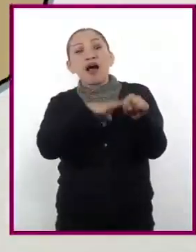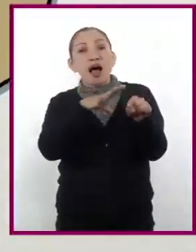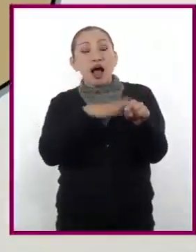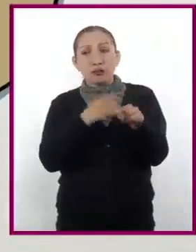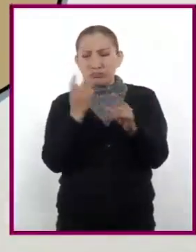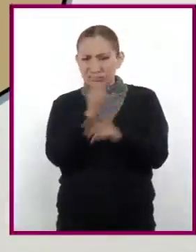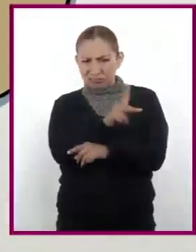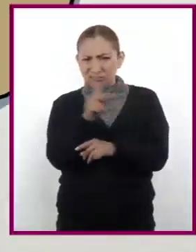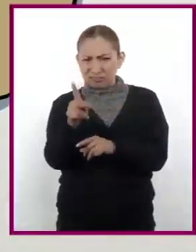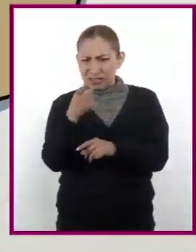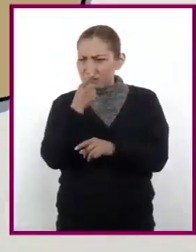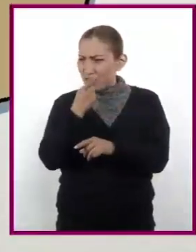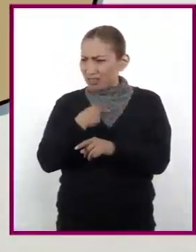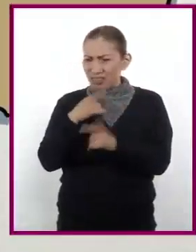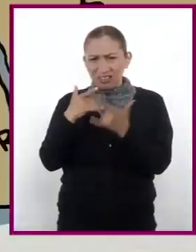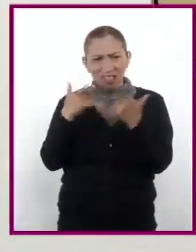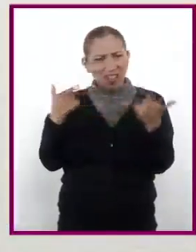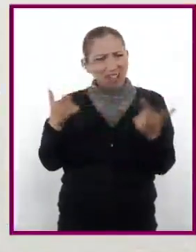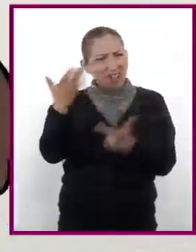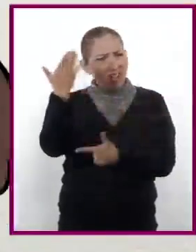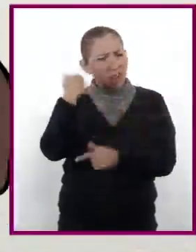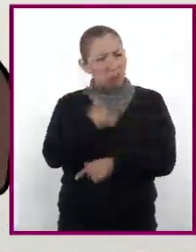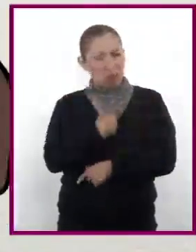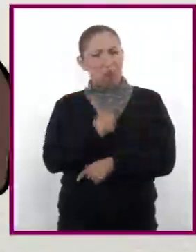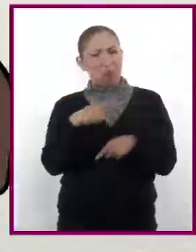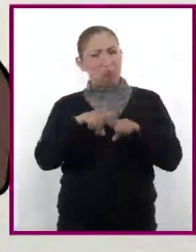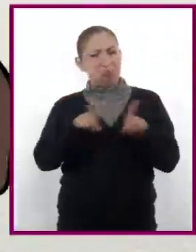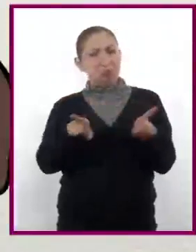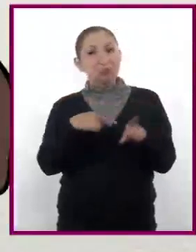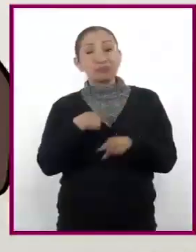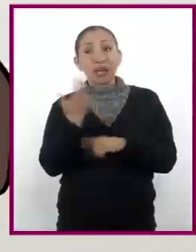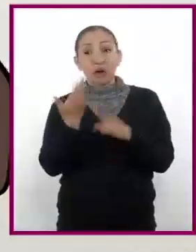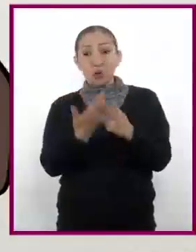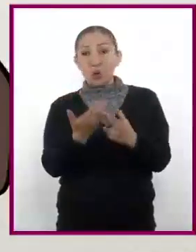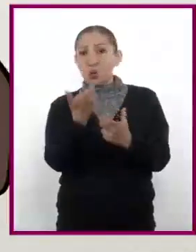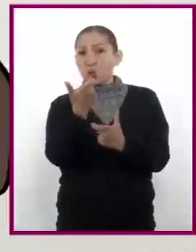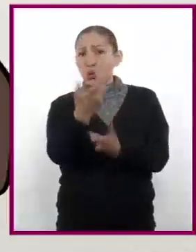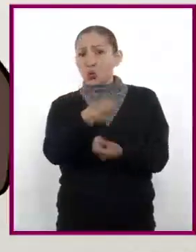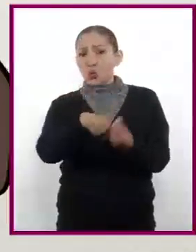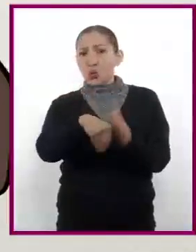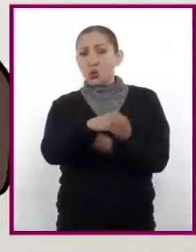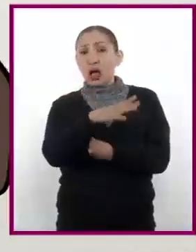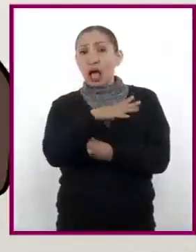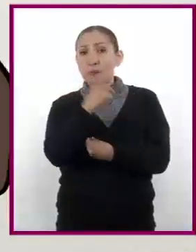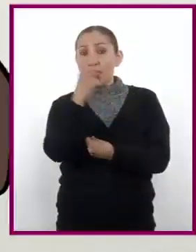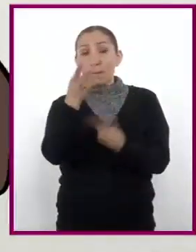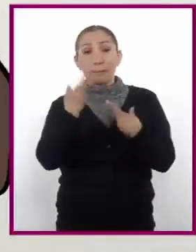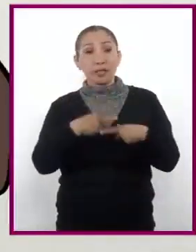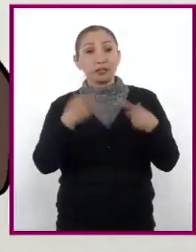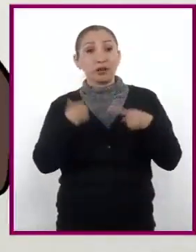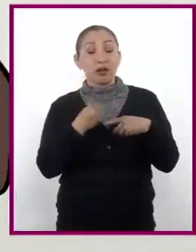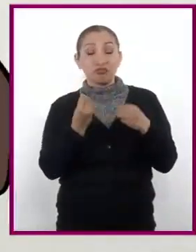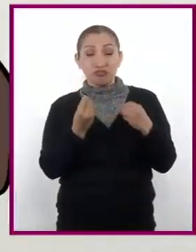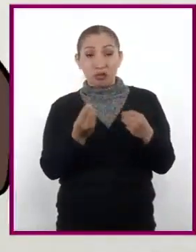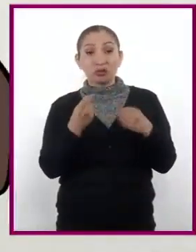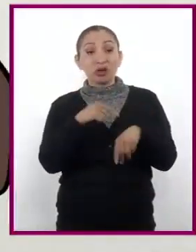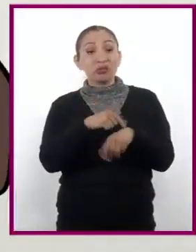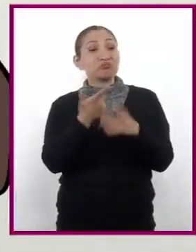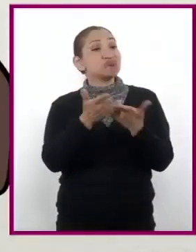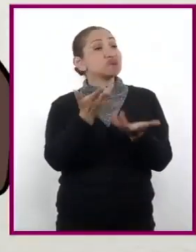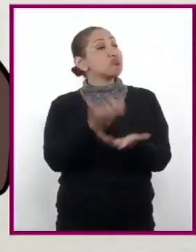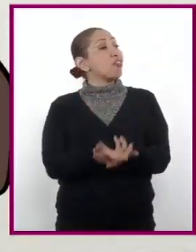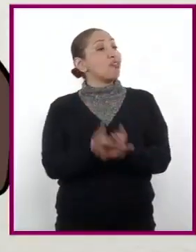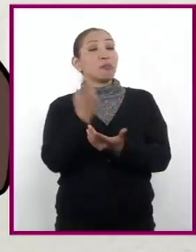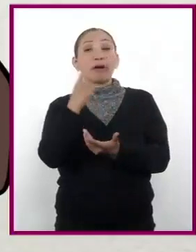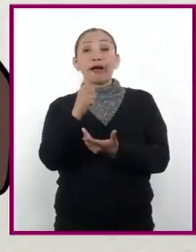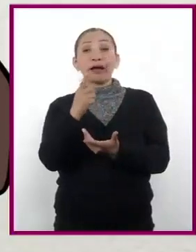tan parecido a lo que decían las leyendas. Por último, la riqueza de la economía propició que hubiera ciudadanos con bastante tiempo libre como